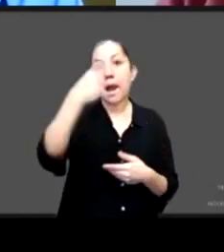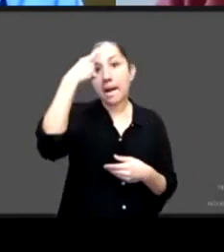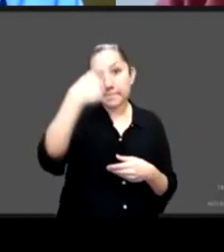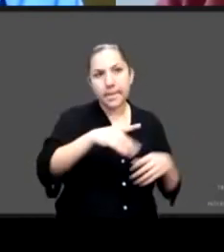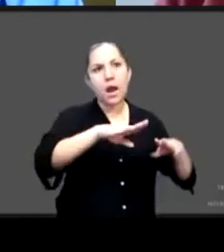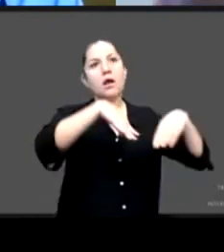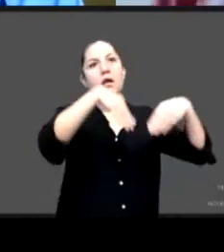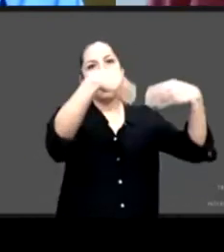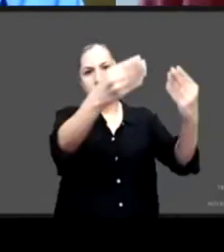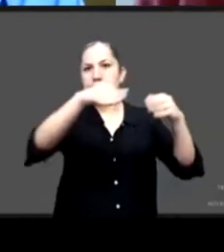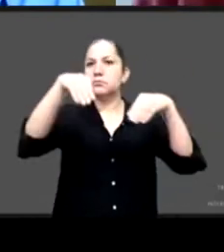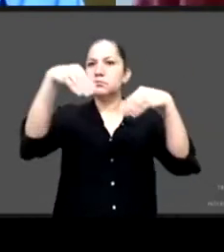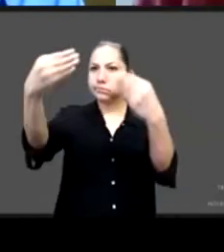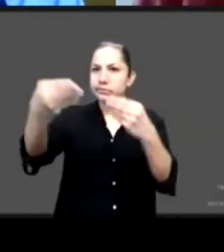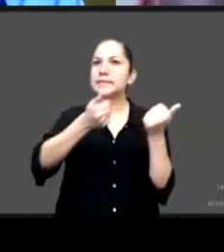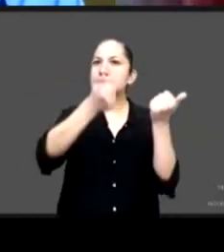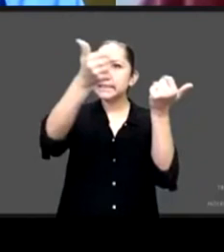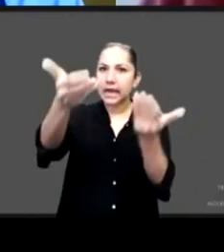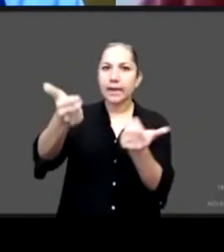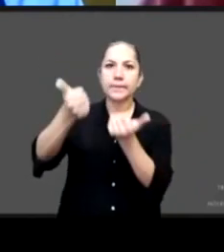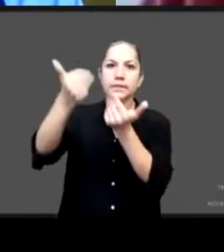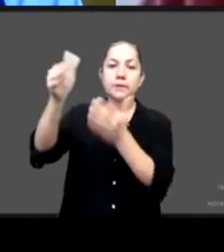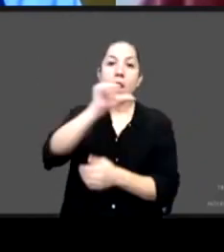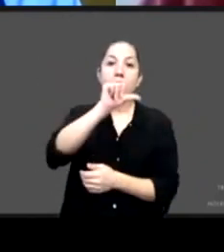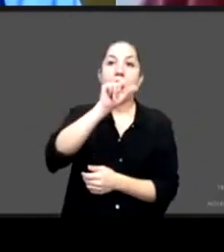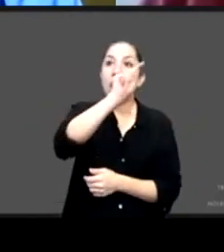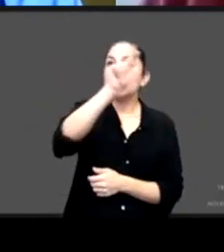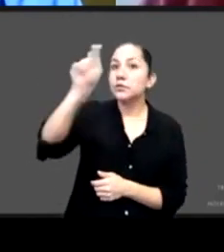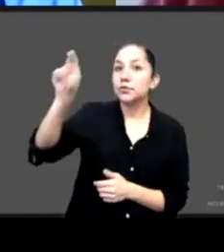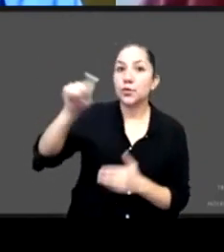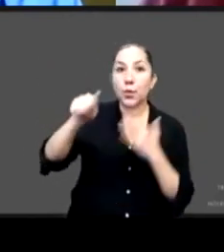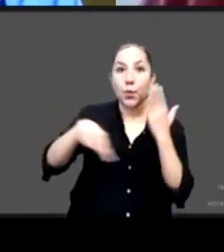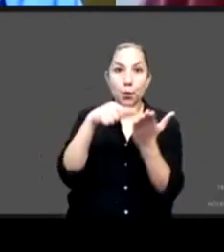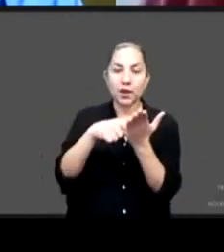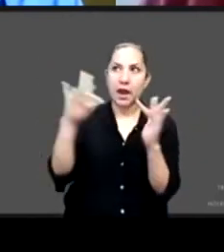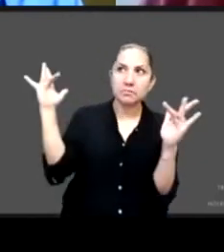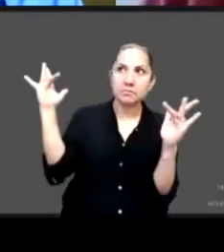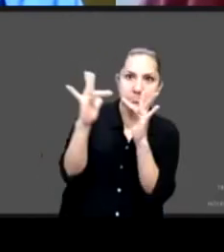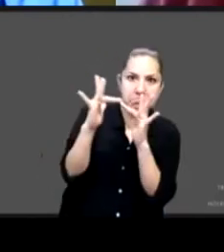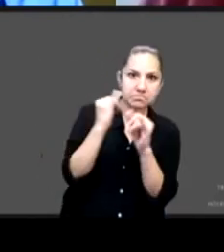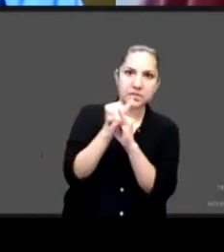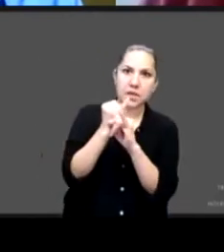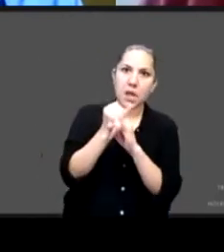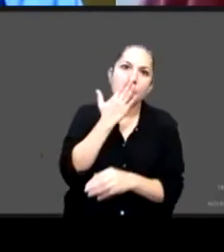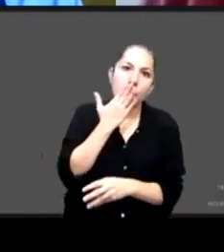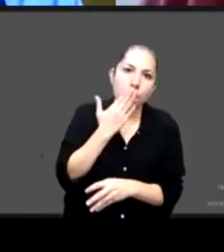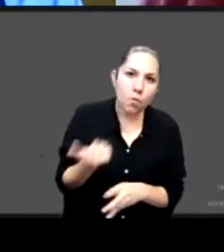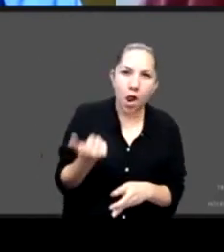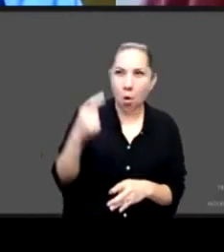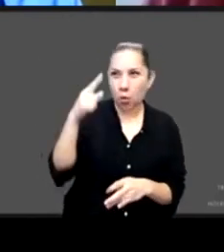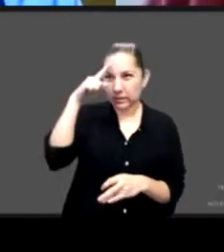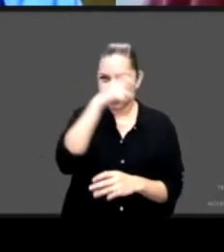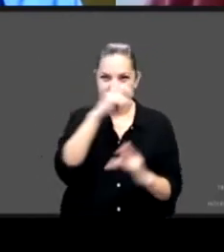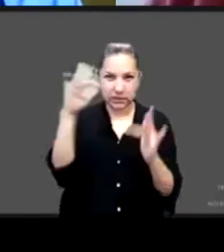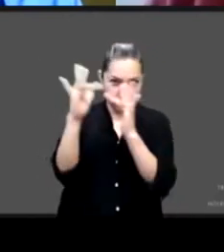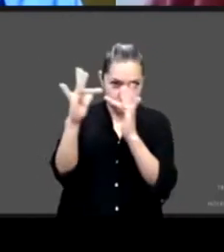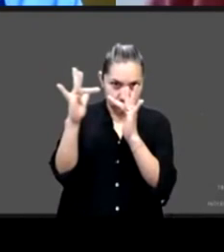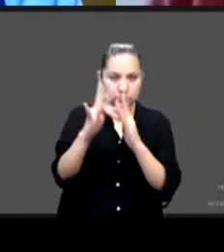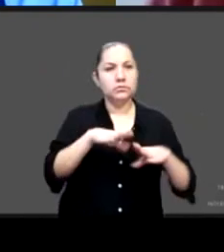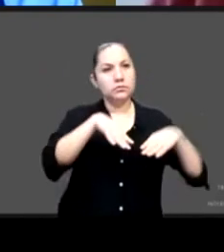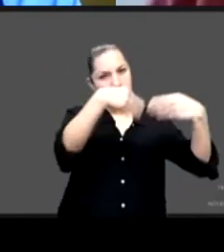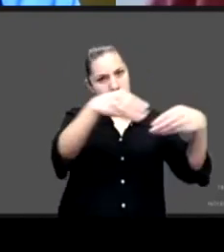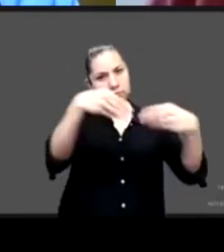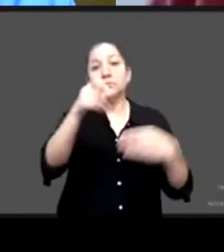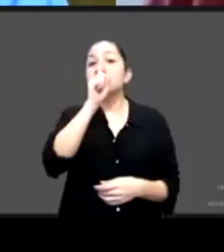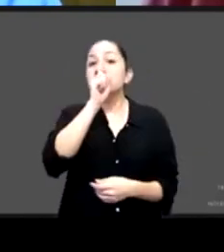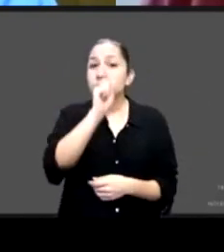hay difícil acceso para línea de internet, y también algunos contenidos en radios comunitarias,